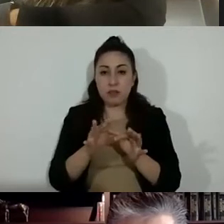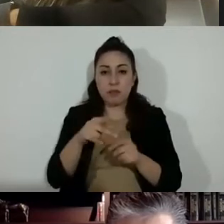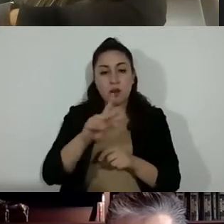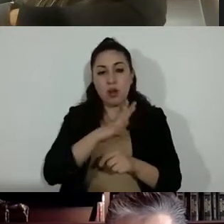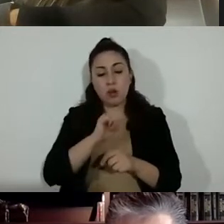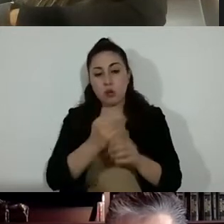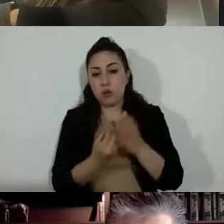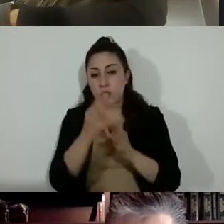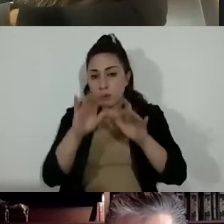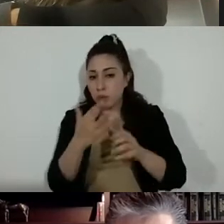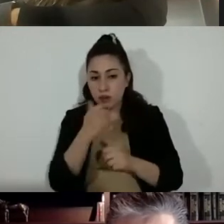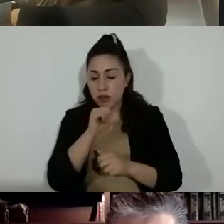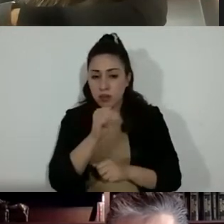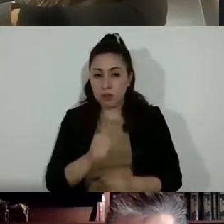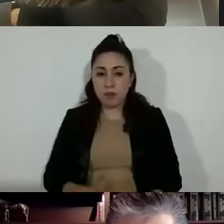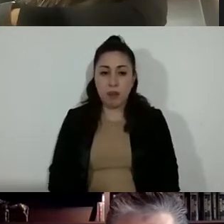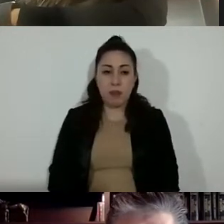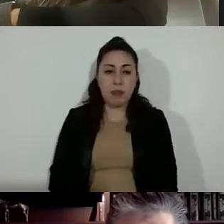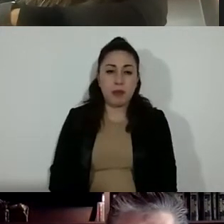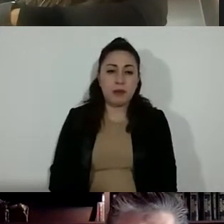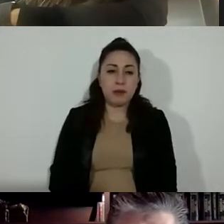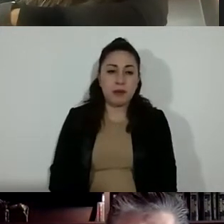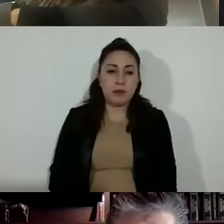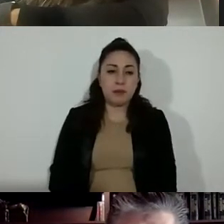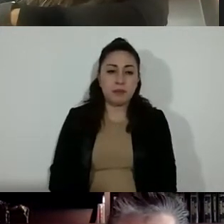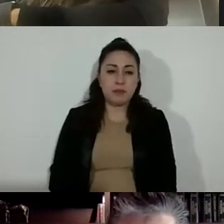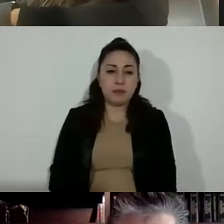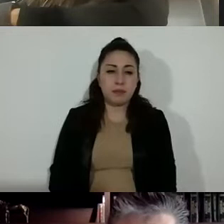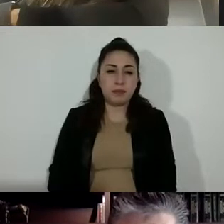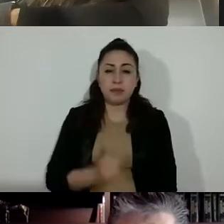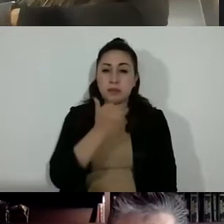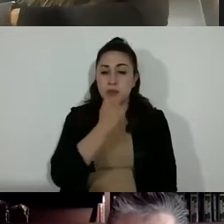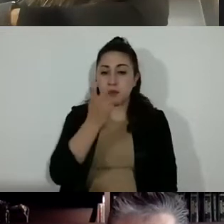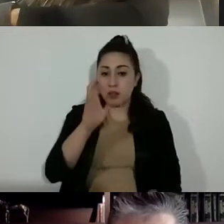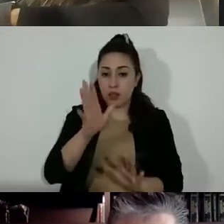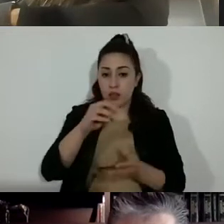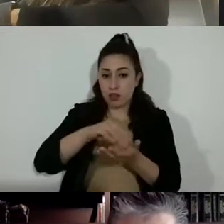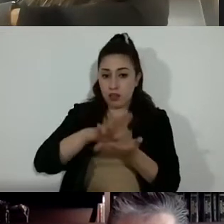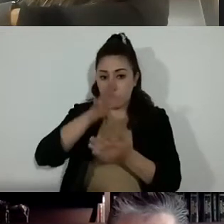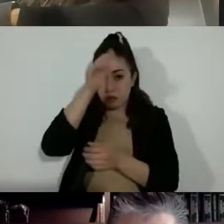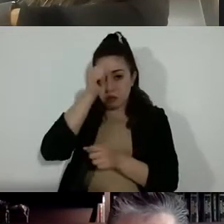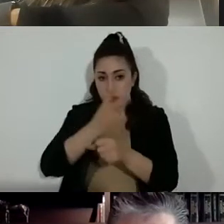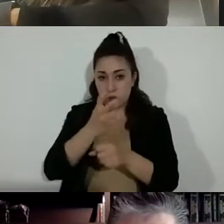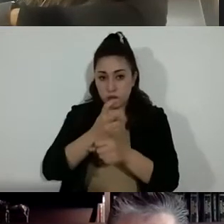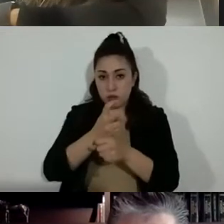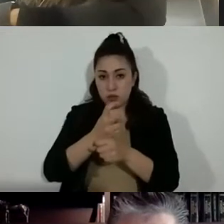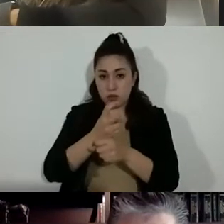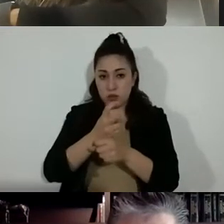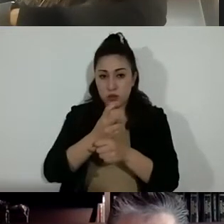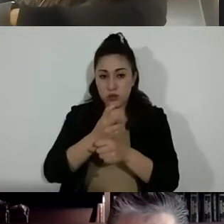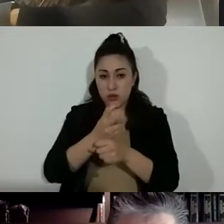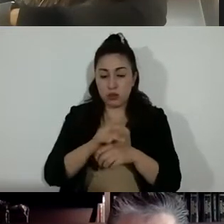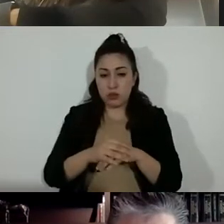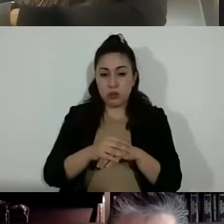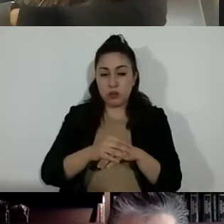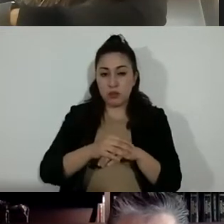adicional. Y, si me permite, y ese está contemplado para el segundo acuerdo, ¿no? Donde traemos lo de el